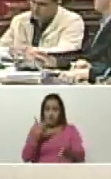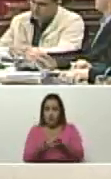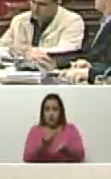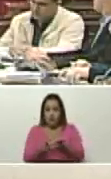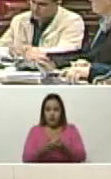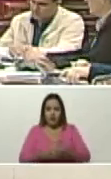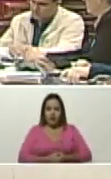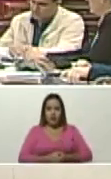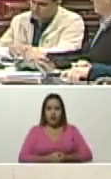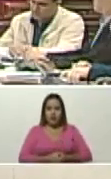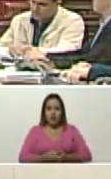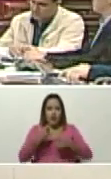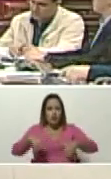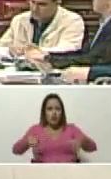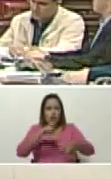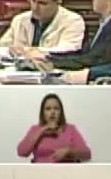Maizal.